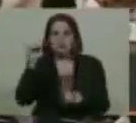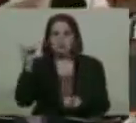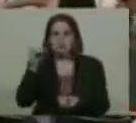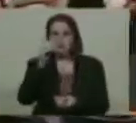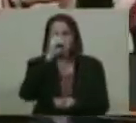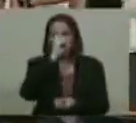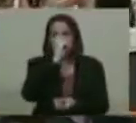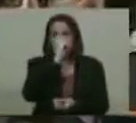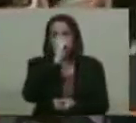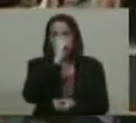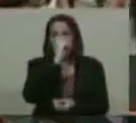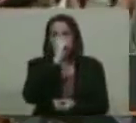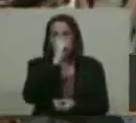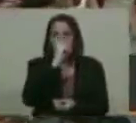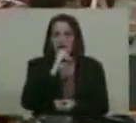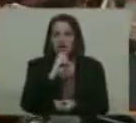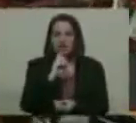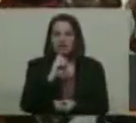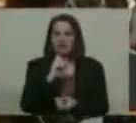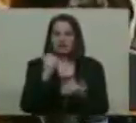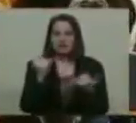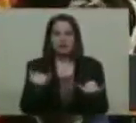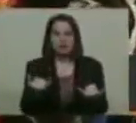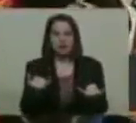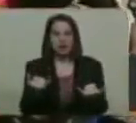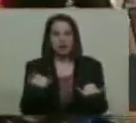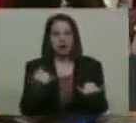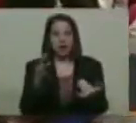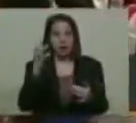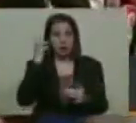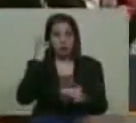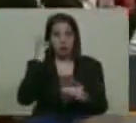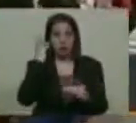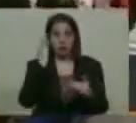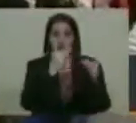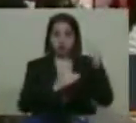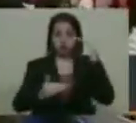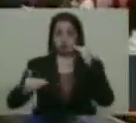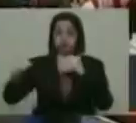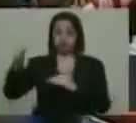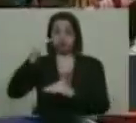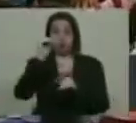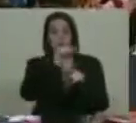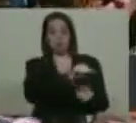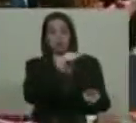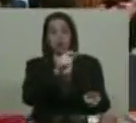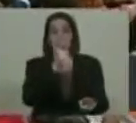que la mujer era un ser superior a nosotros,